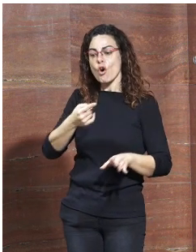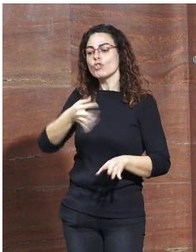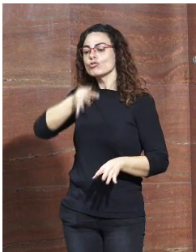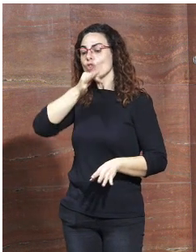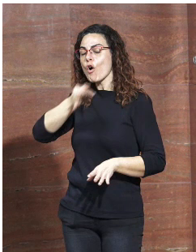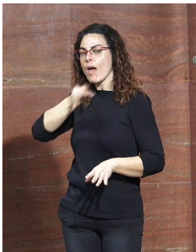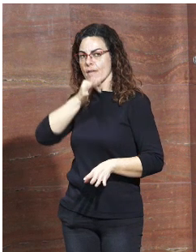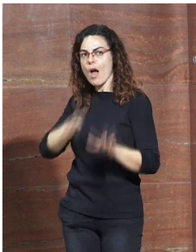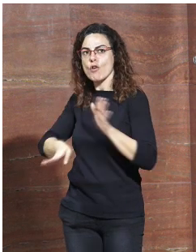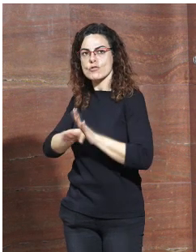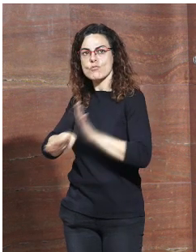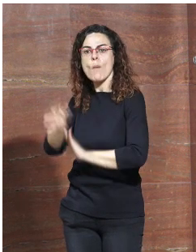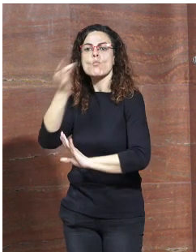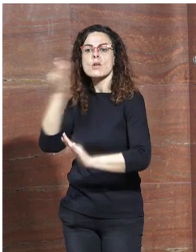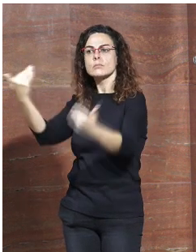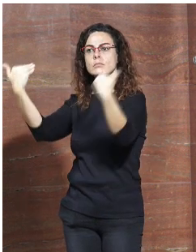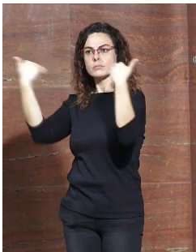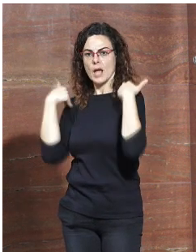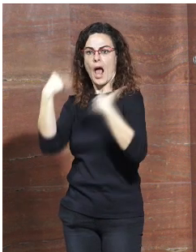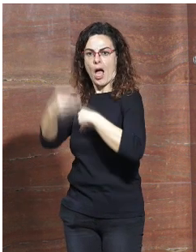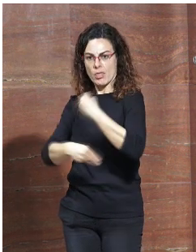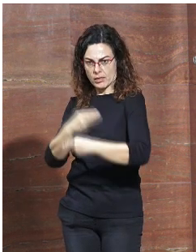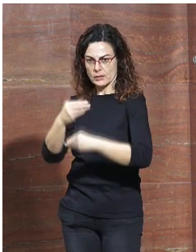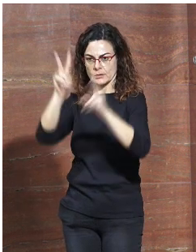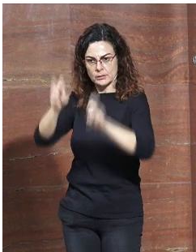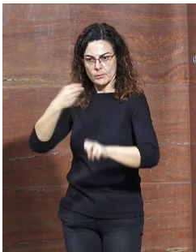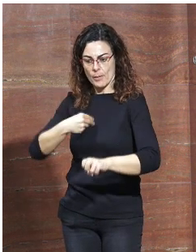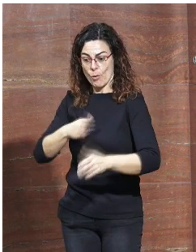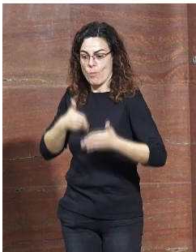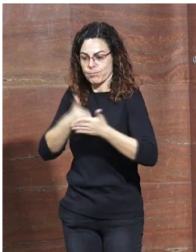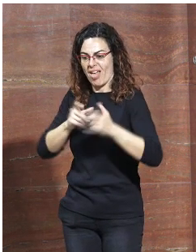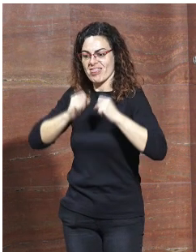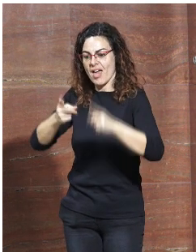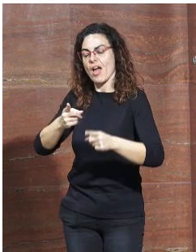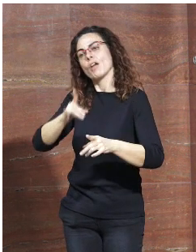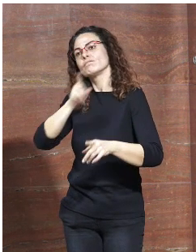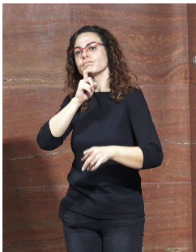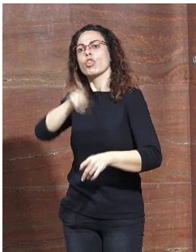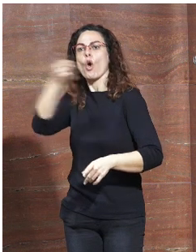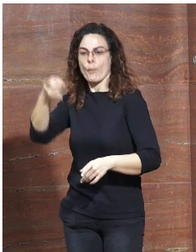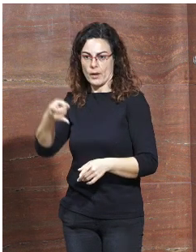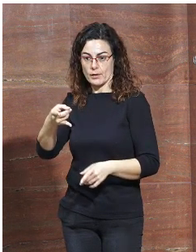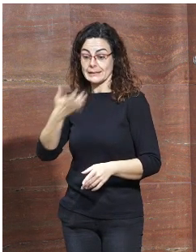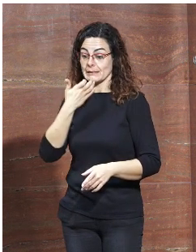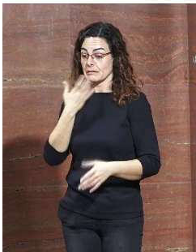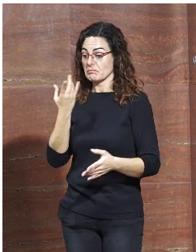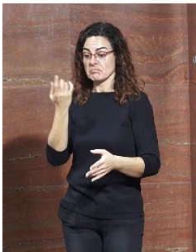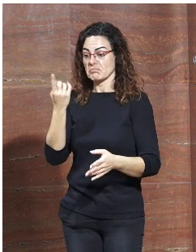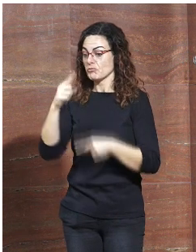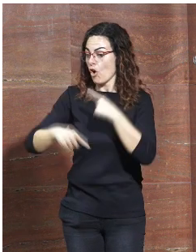las mujeres y las barreras las dificultan mucho más. Si este tipo de actividades